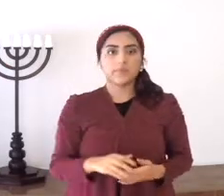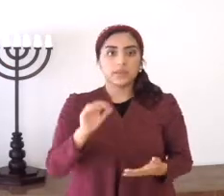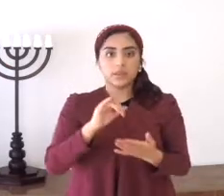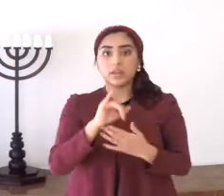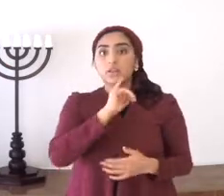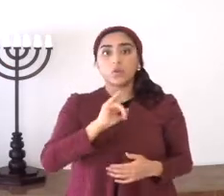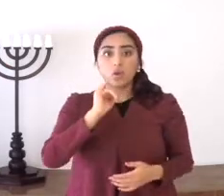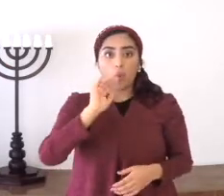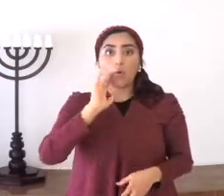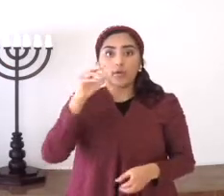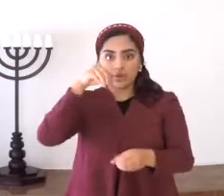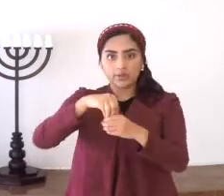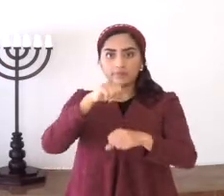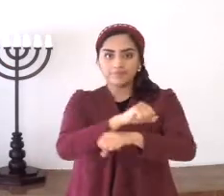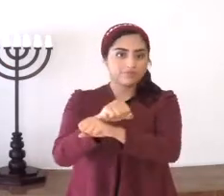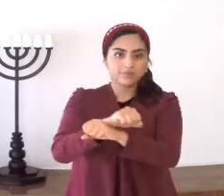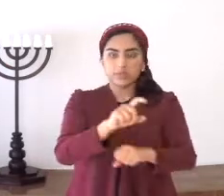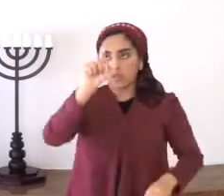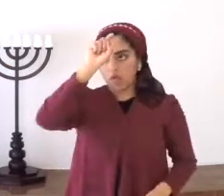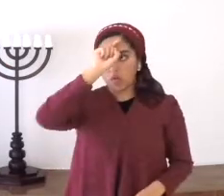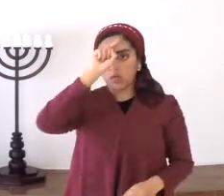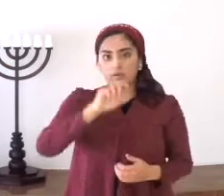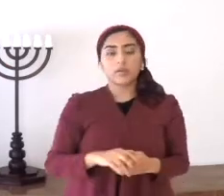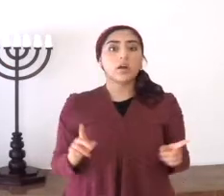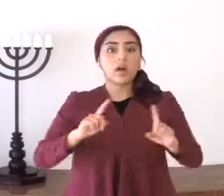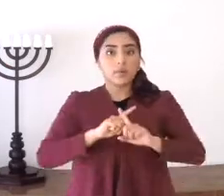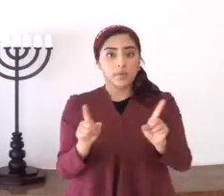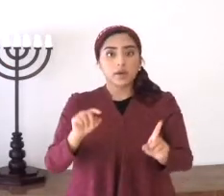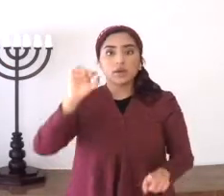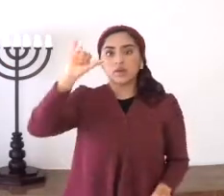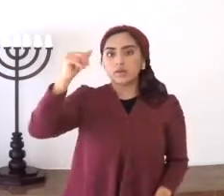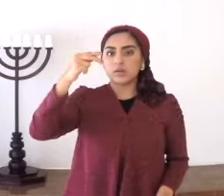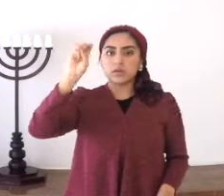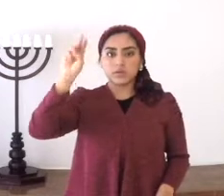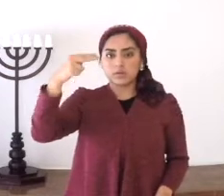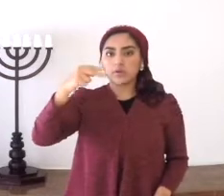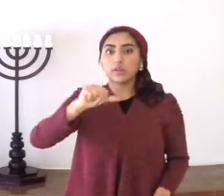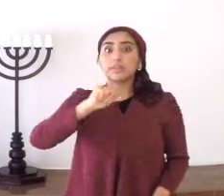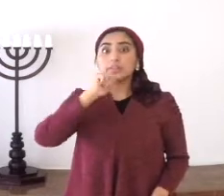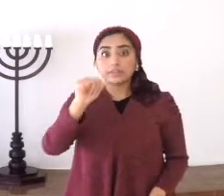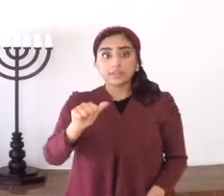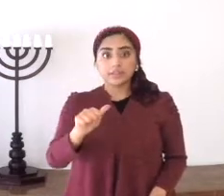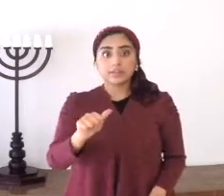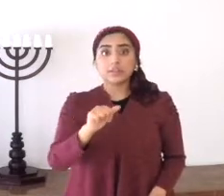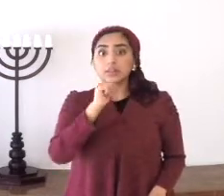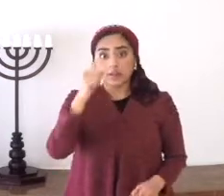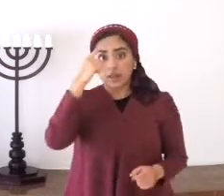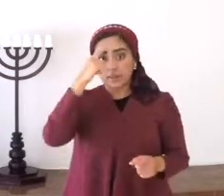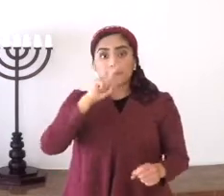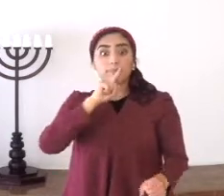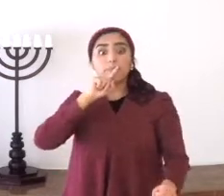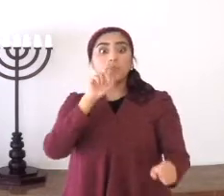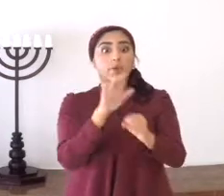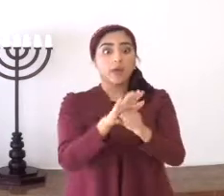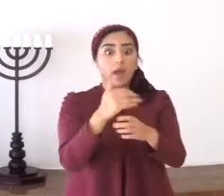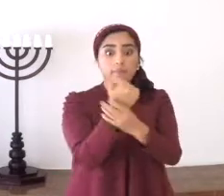no en Babilonia, en Egipto, que Israel vaya a estar en Egipto, pero Yahweh